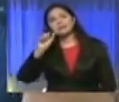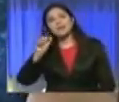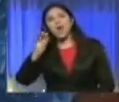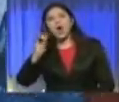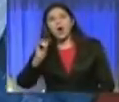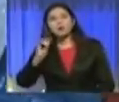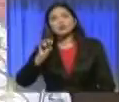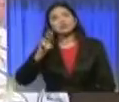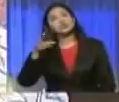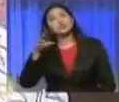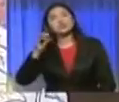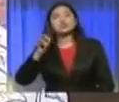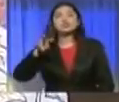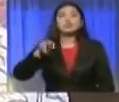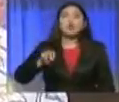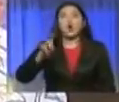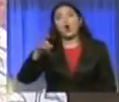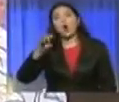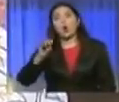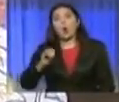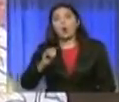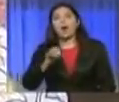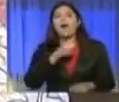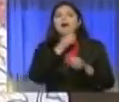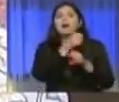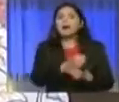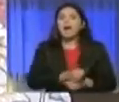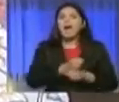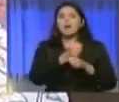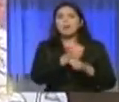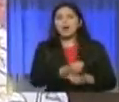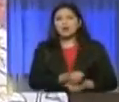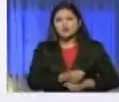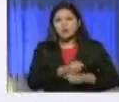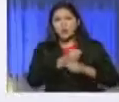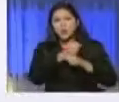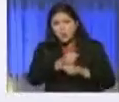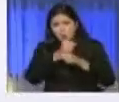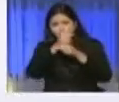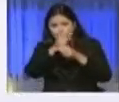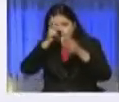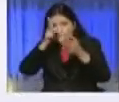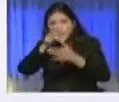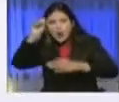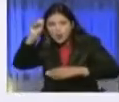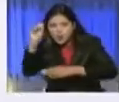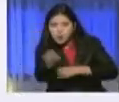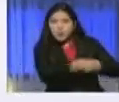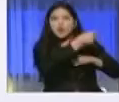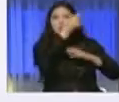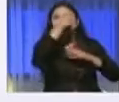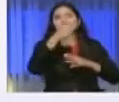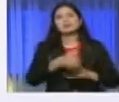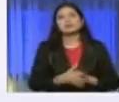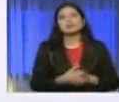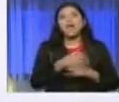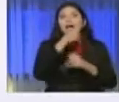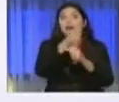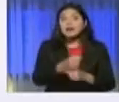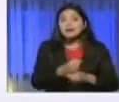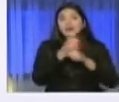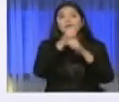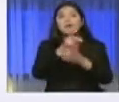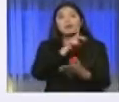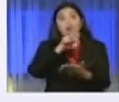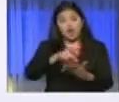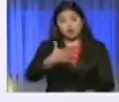Ma, ta, ba, tao, chonga. Correcto, el caballo llega y vence. Correcto, aquí dice, mire, El caballo llega y vence. Y yo